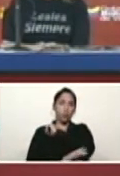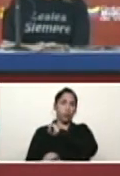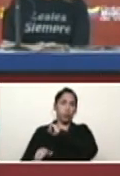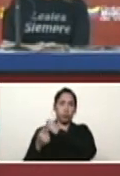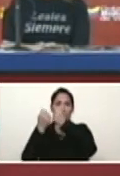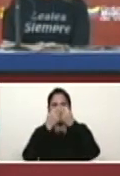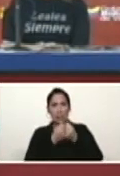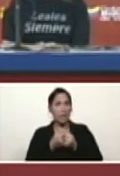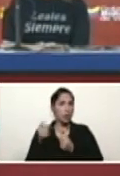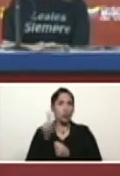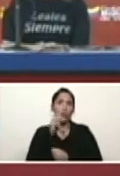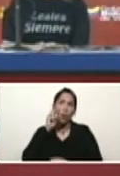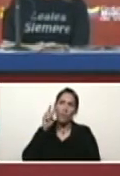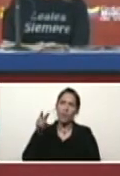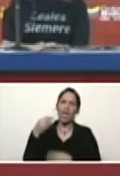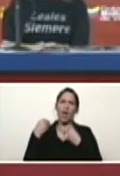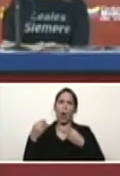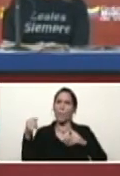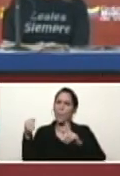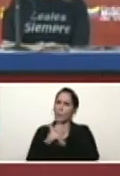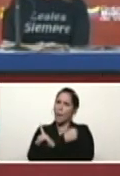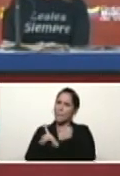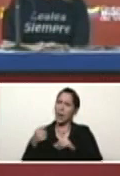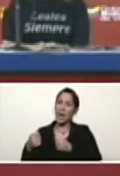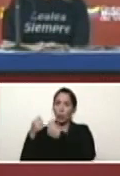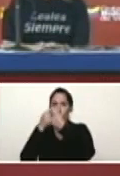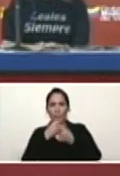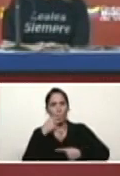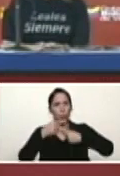No ve cómo sabotean la economía todos los días.